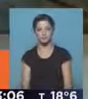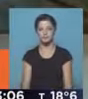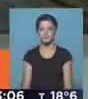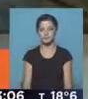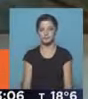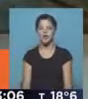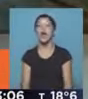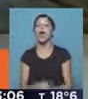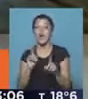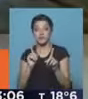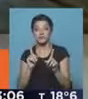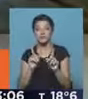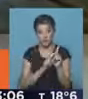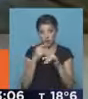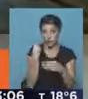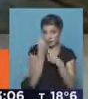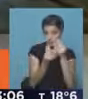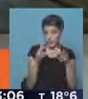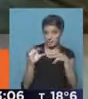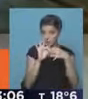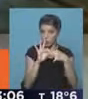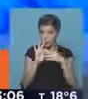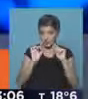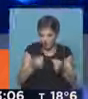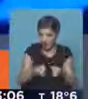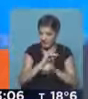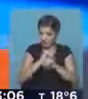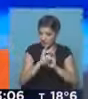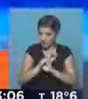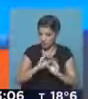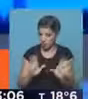representantes, a veces también están muy mal informados. Y me parece lo que hay que entender,